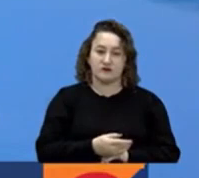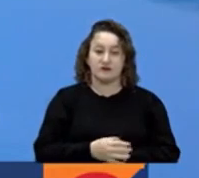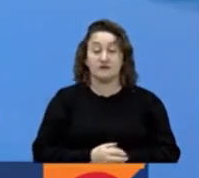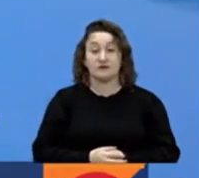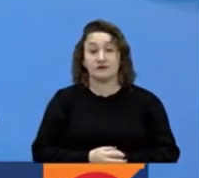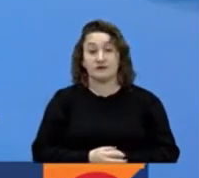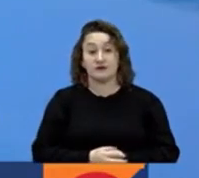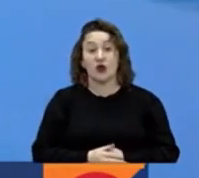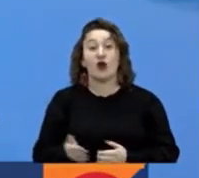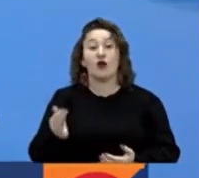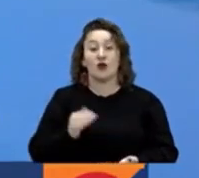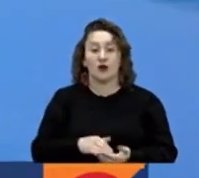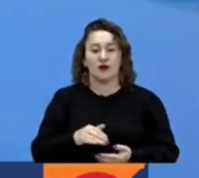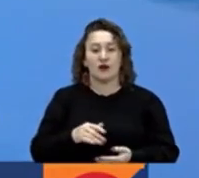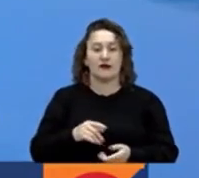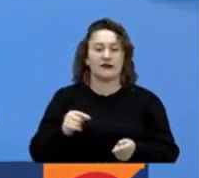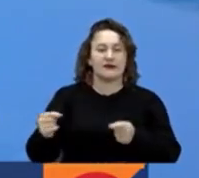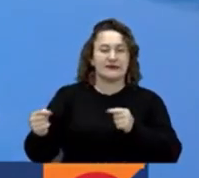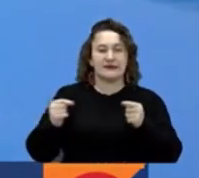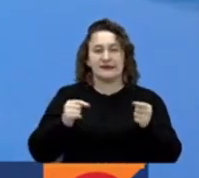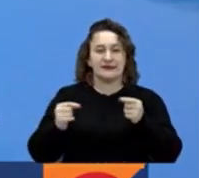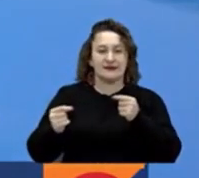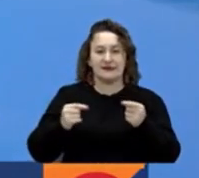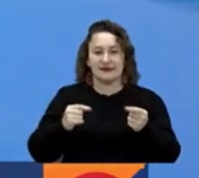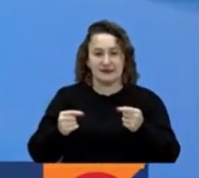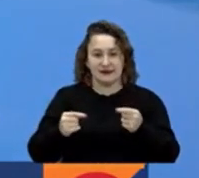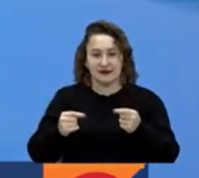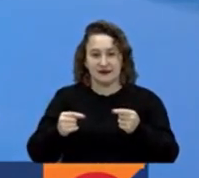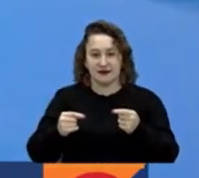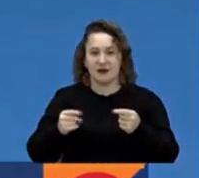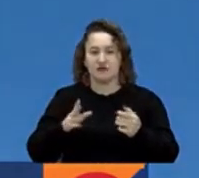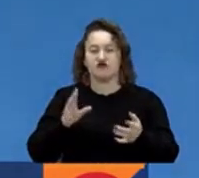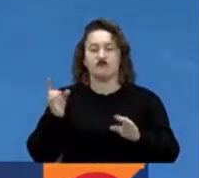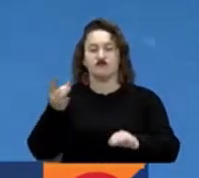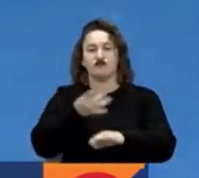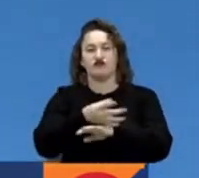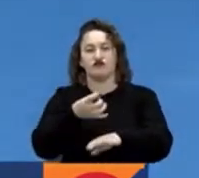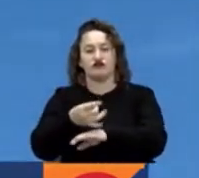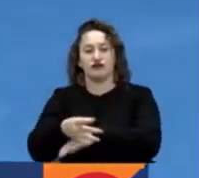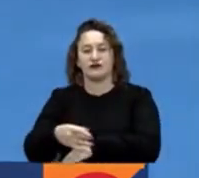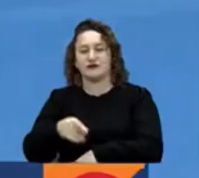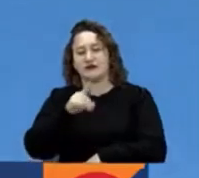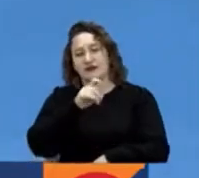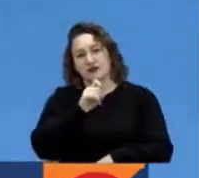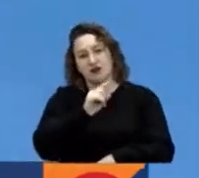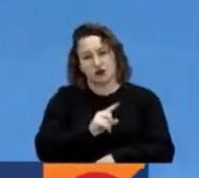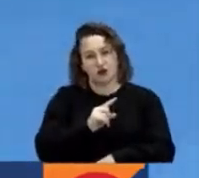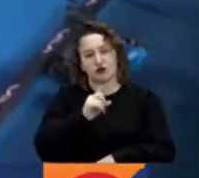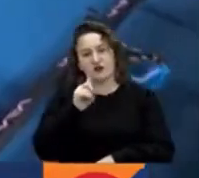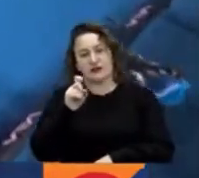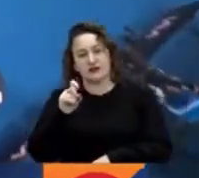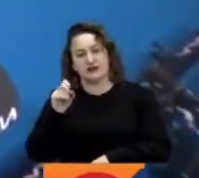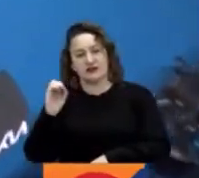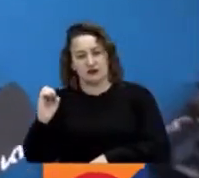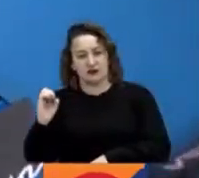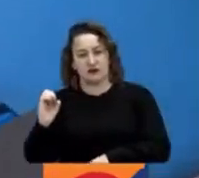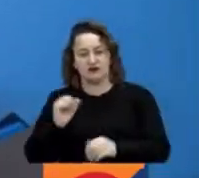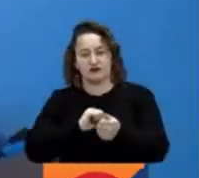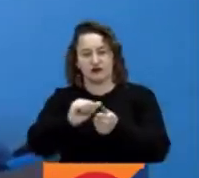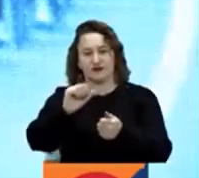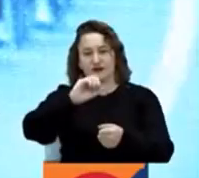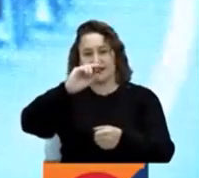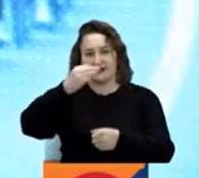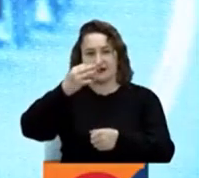Djokovic volvió a dar cátedra y pese a la adversidad del público, se impuso en los sets finales 6-1 y 6-0, logrando su pase a tercera